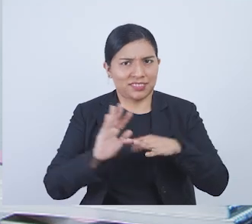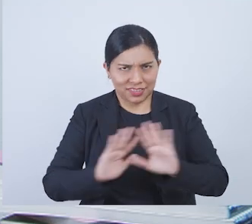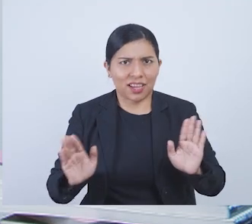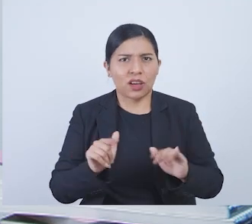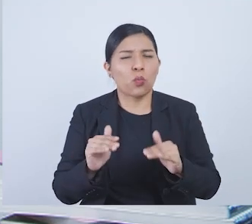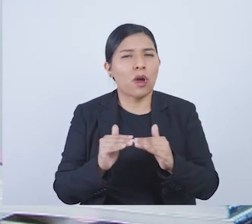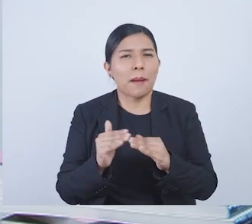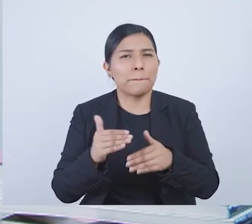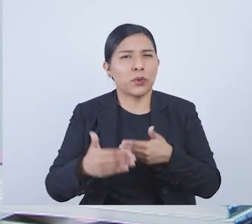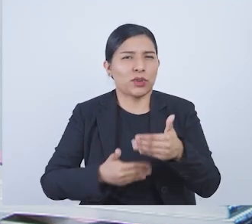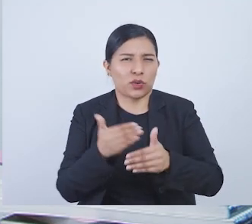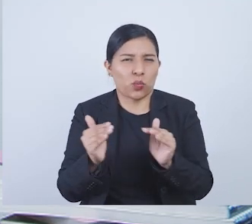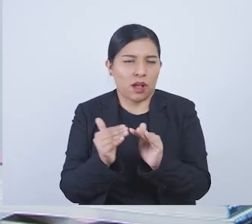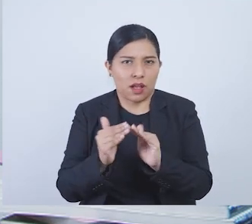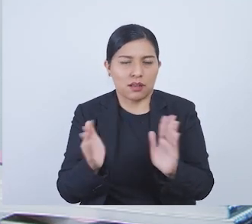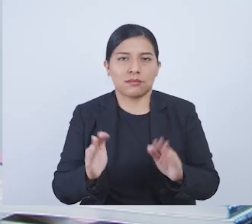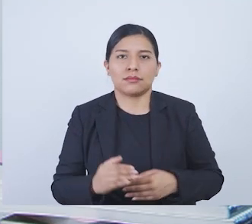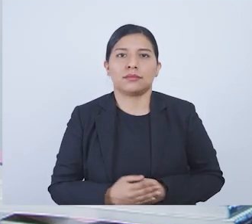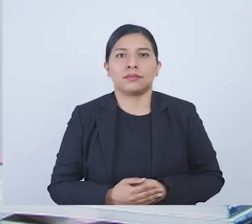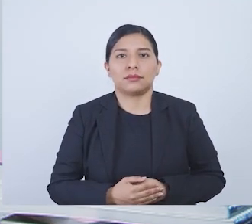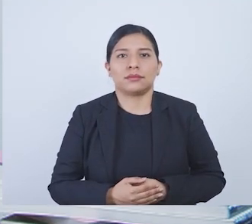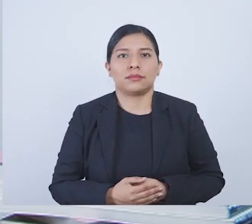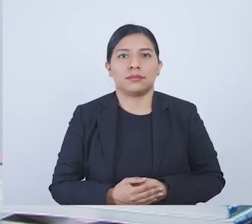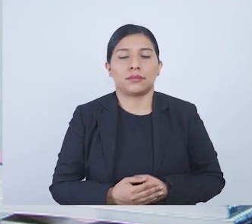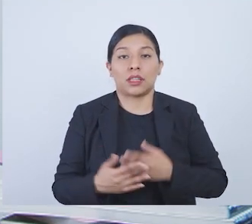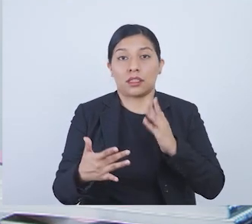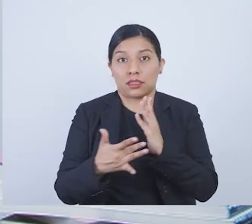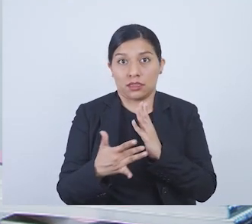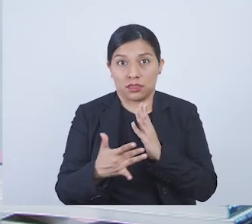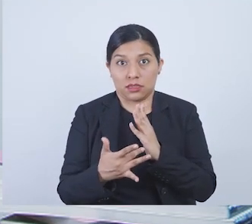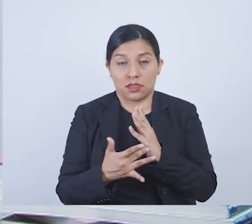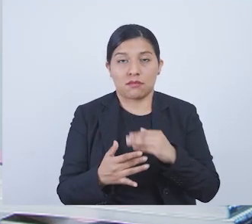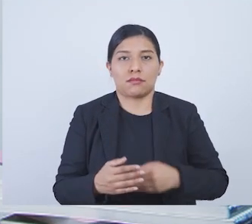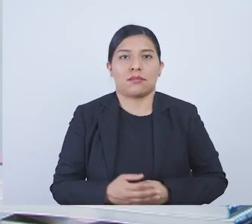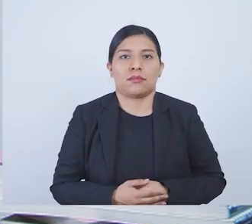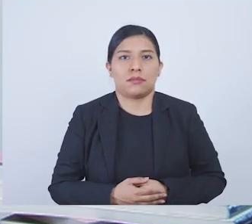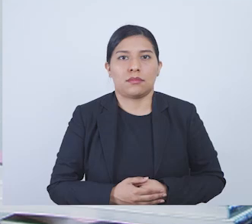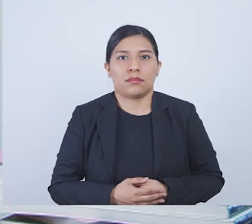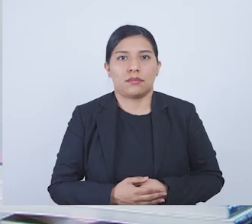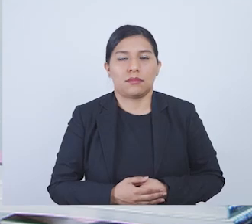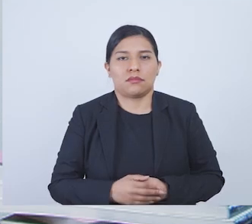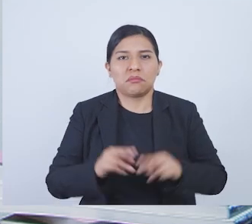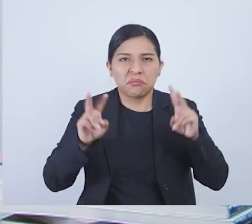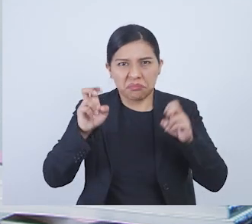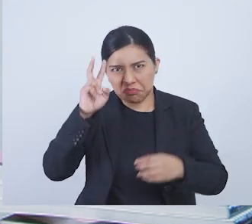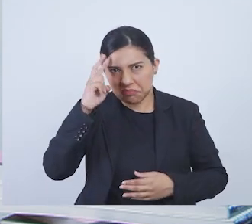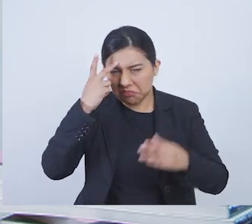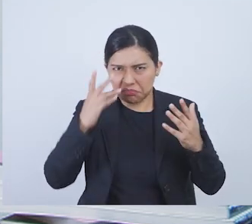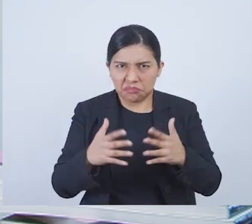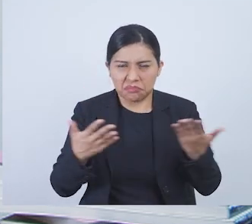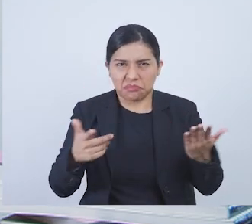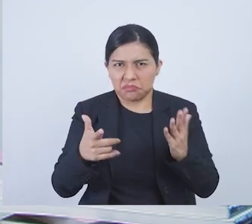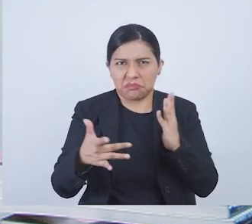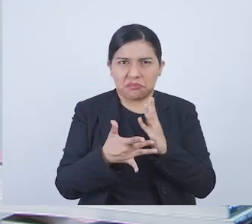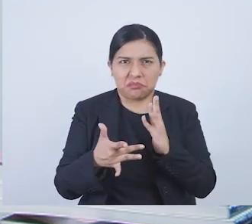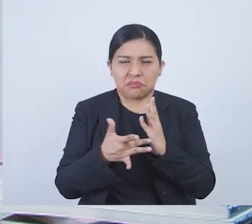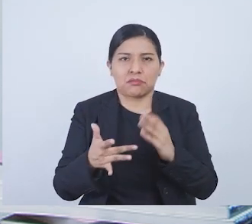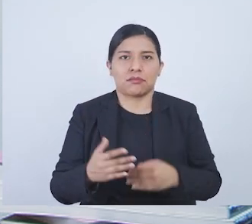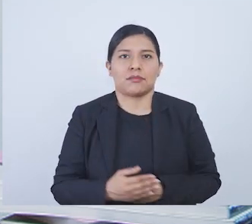al anterior, pero a través de técnicas que se conocen como mindfulness. Estas técnicas